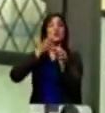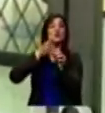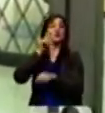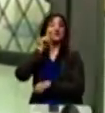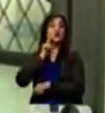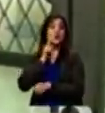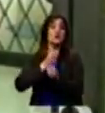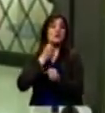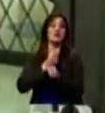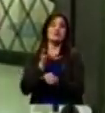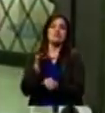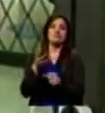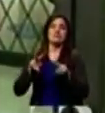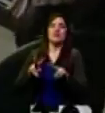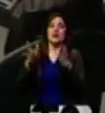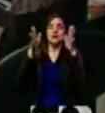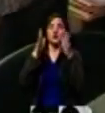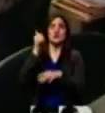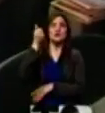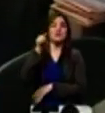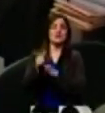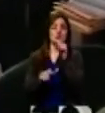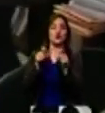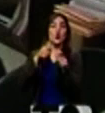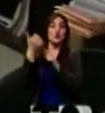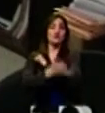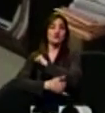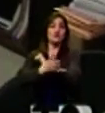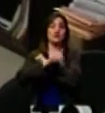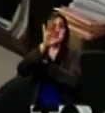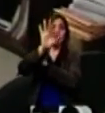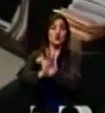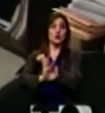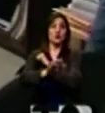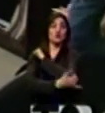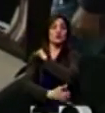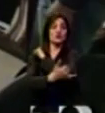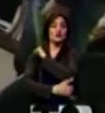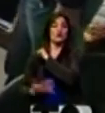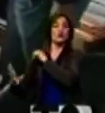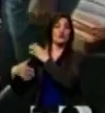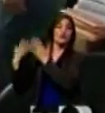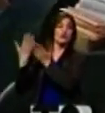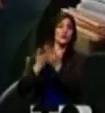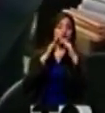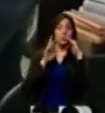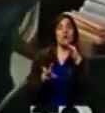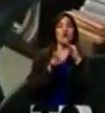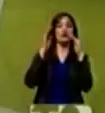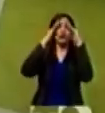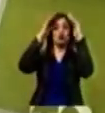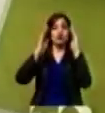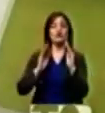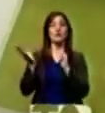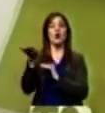dependencia durante 2007 se atendió a 10.000 extranjeros provenientes de 59 nacionalidades que viven en calidad de refugiados en